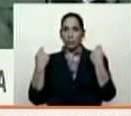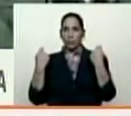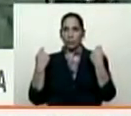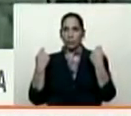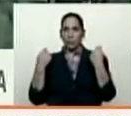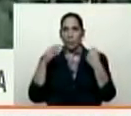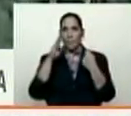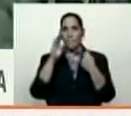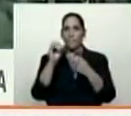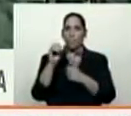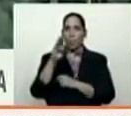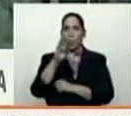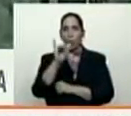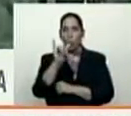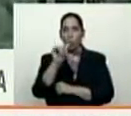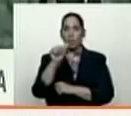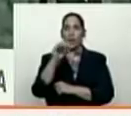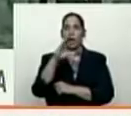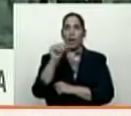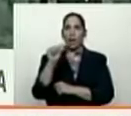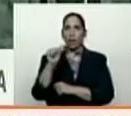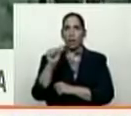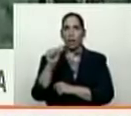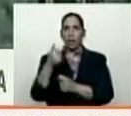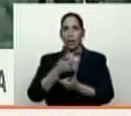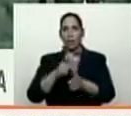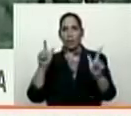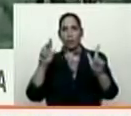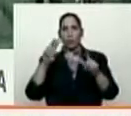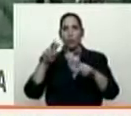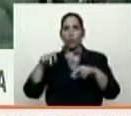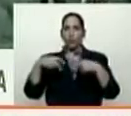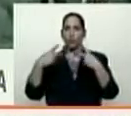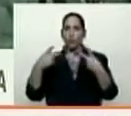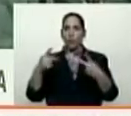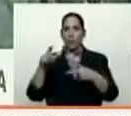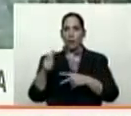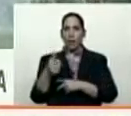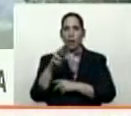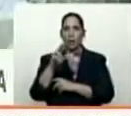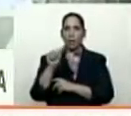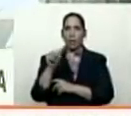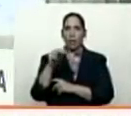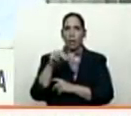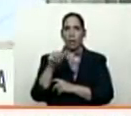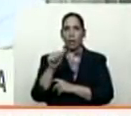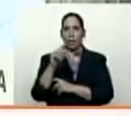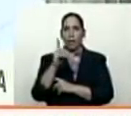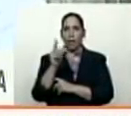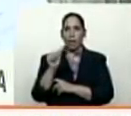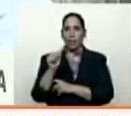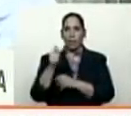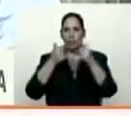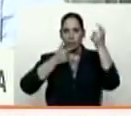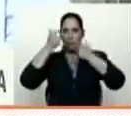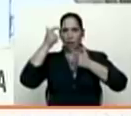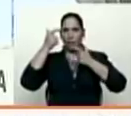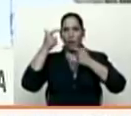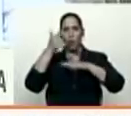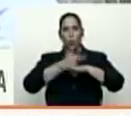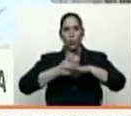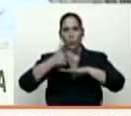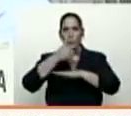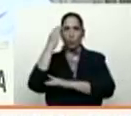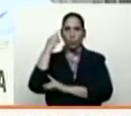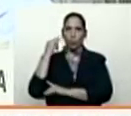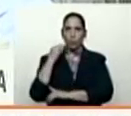Boyacá, la liberación de la Nueva Granada con el comandante Chávez, el gobierno